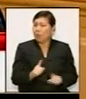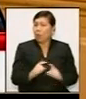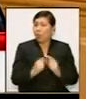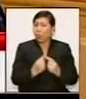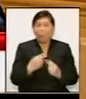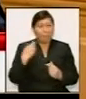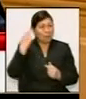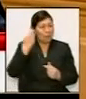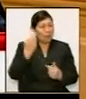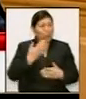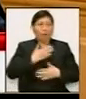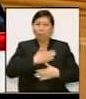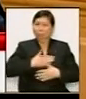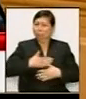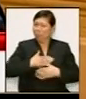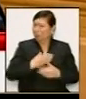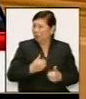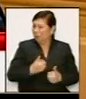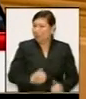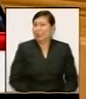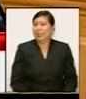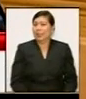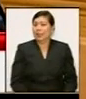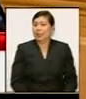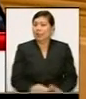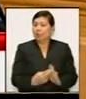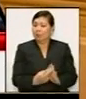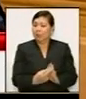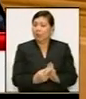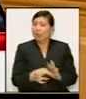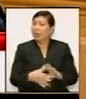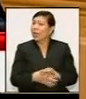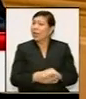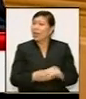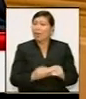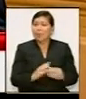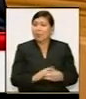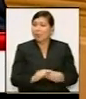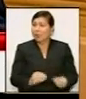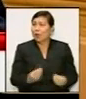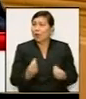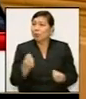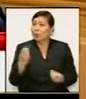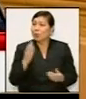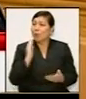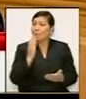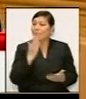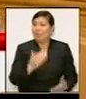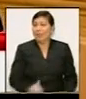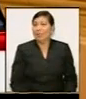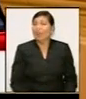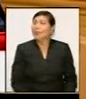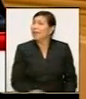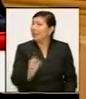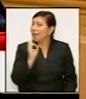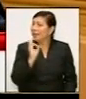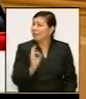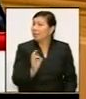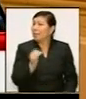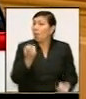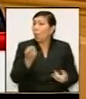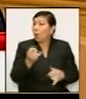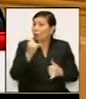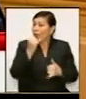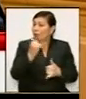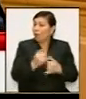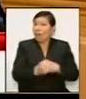partido gozaba de una reputación y una historia, porque acababa su segundo mandato y siempre al culminar,